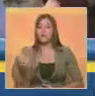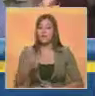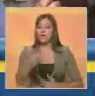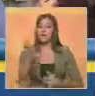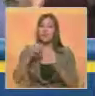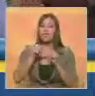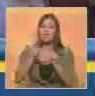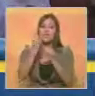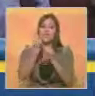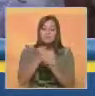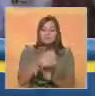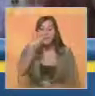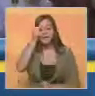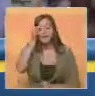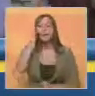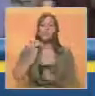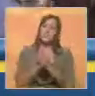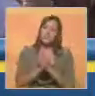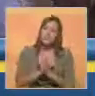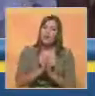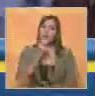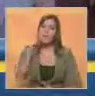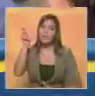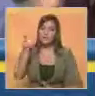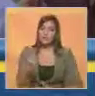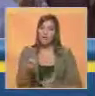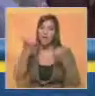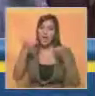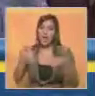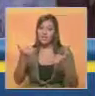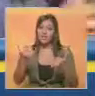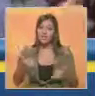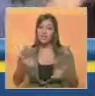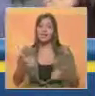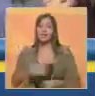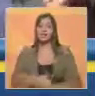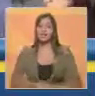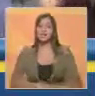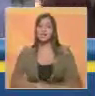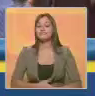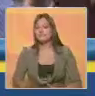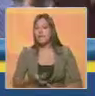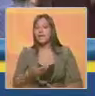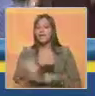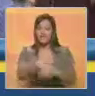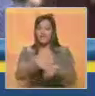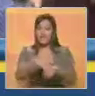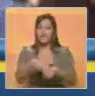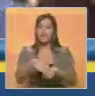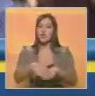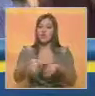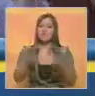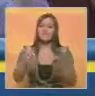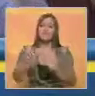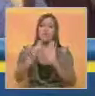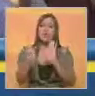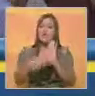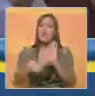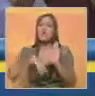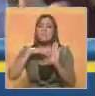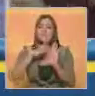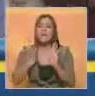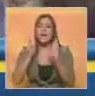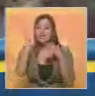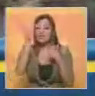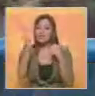esperando de la mano piadosa y generosa del actual régimen con relación a un agregado definitivo con suficiente asistencia